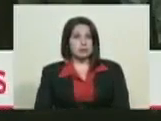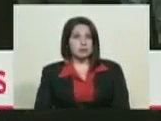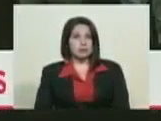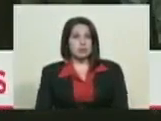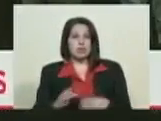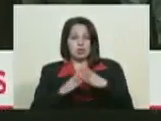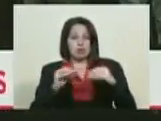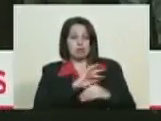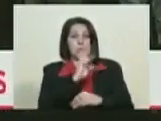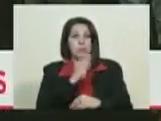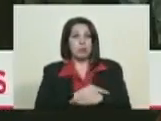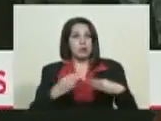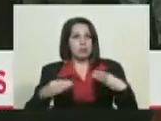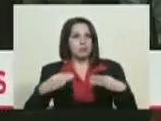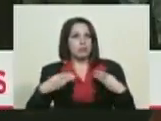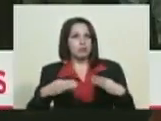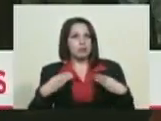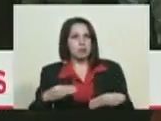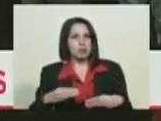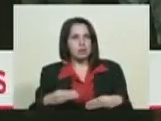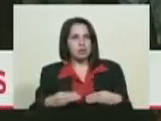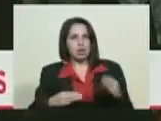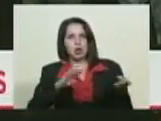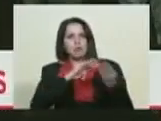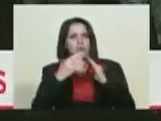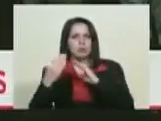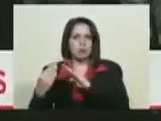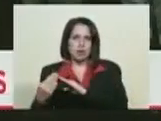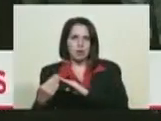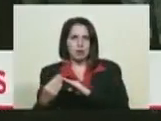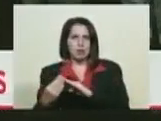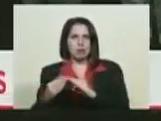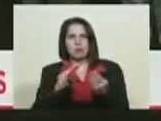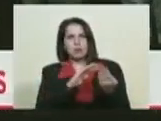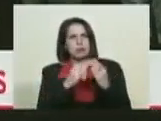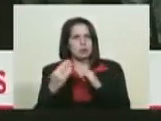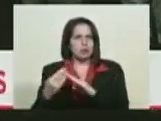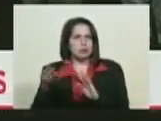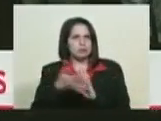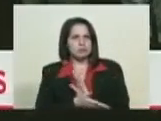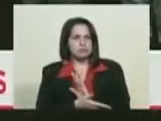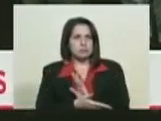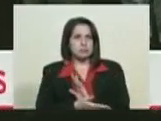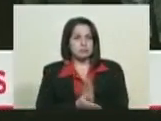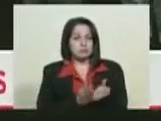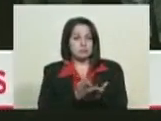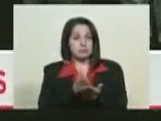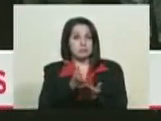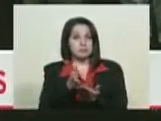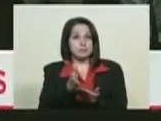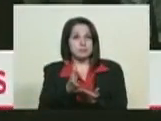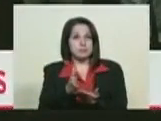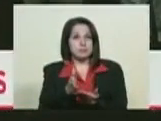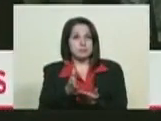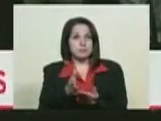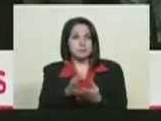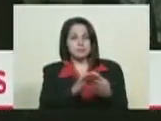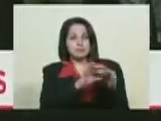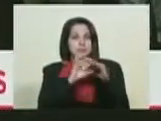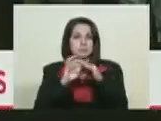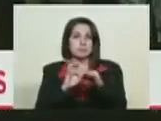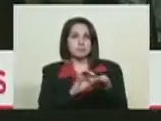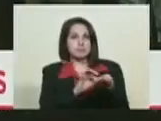del poder popular, del poder comunero y comunal. Ese es nuestro camino es la unión.